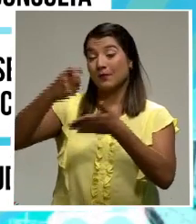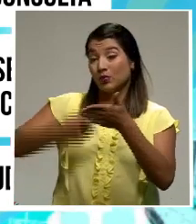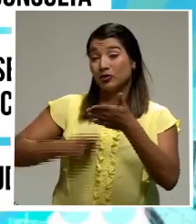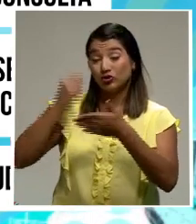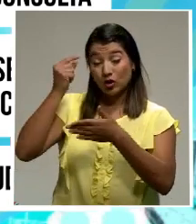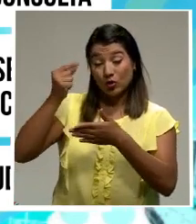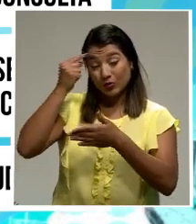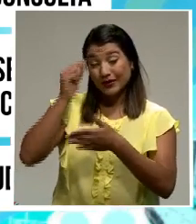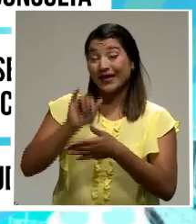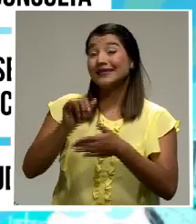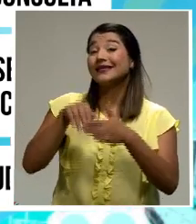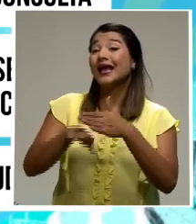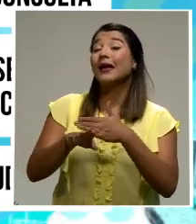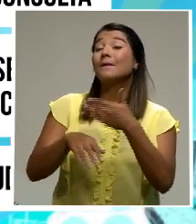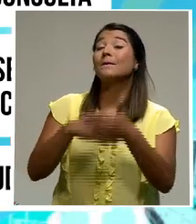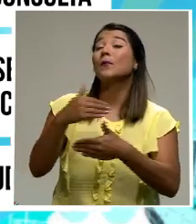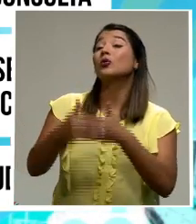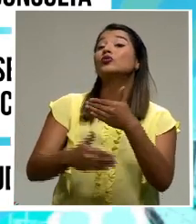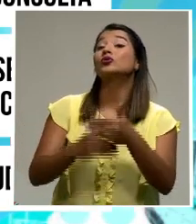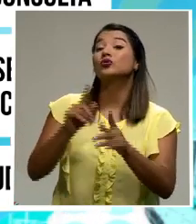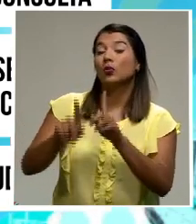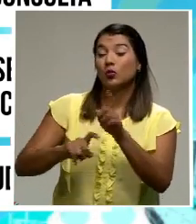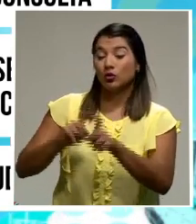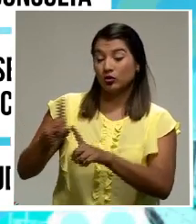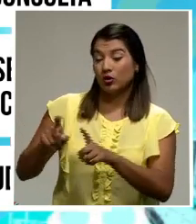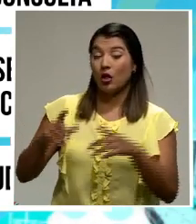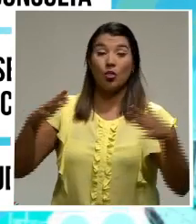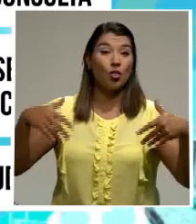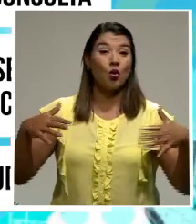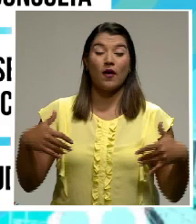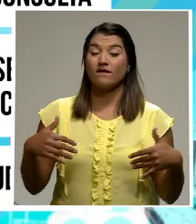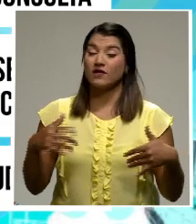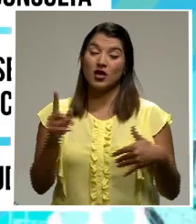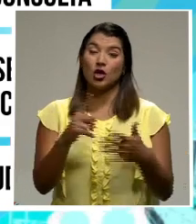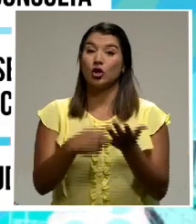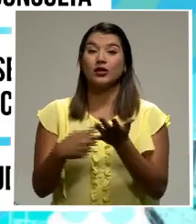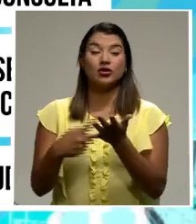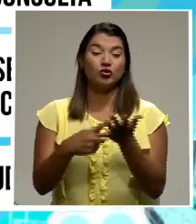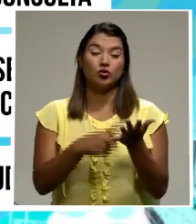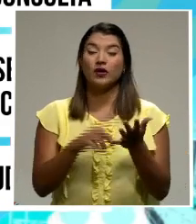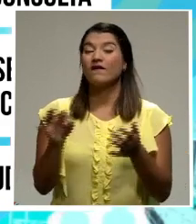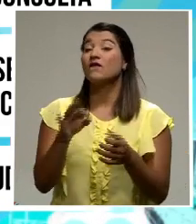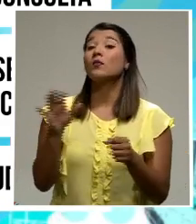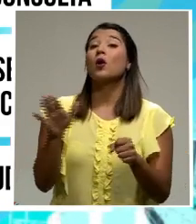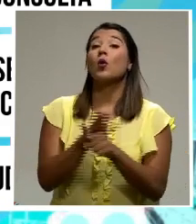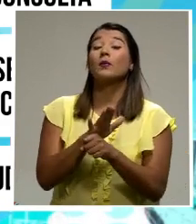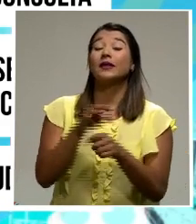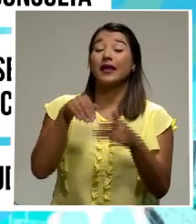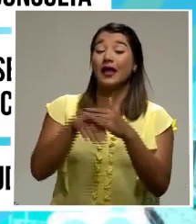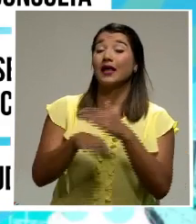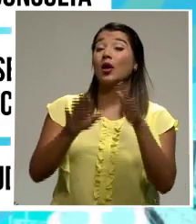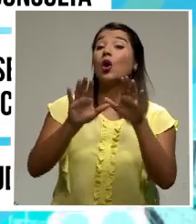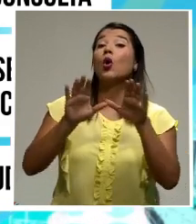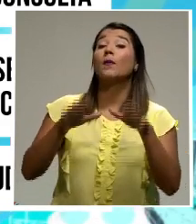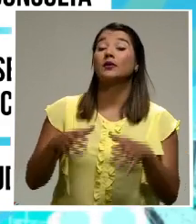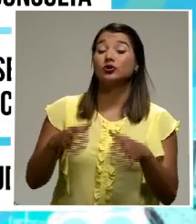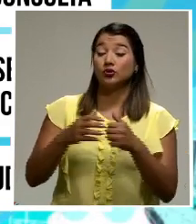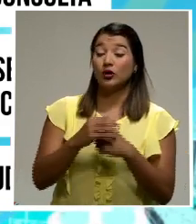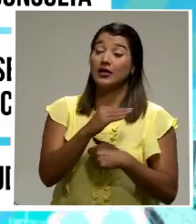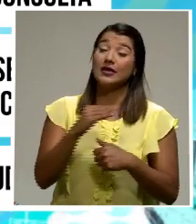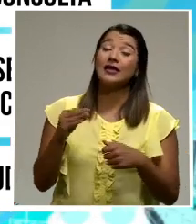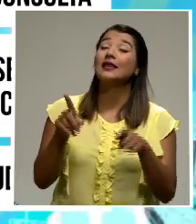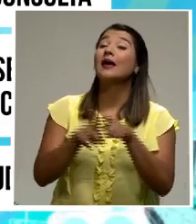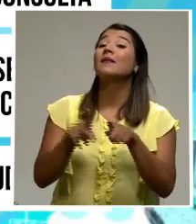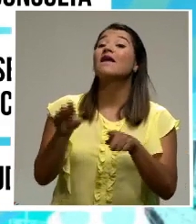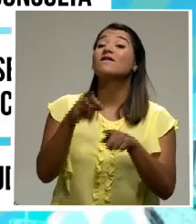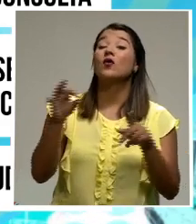etapas de consulta, es decir, todavía ni siquiera se está discutiendo en plenitud en la comisión. Evidentemente la ley